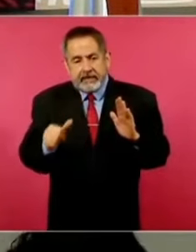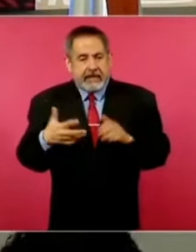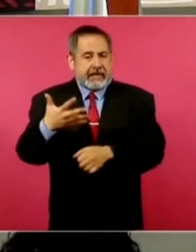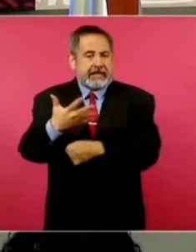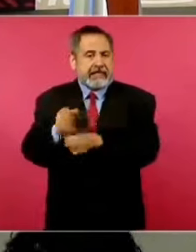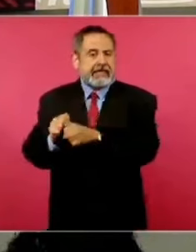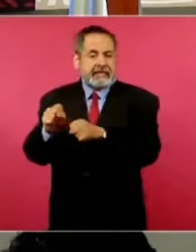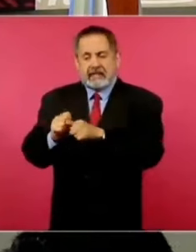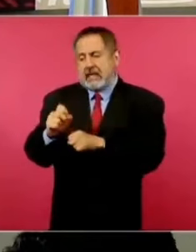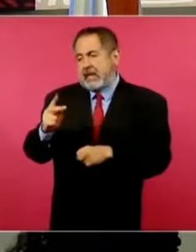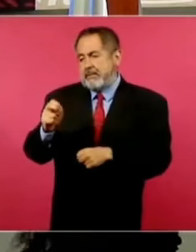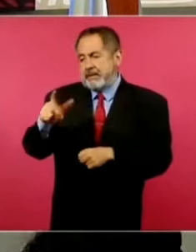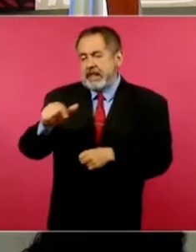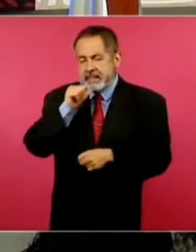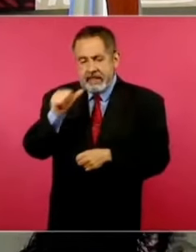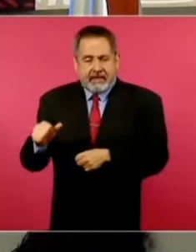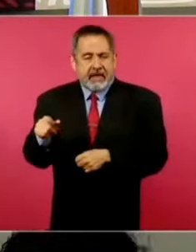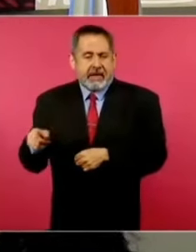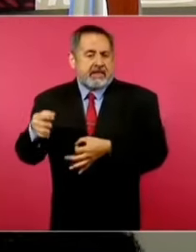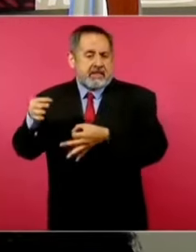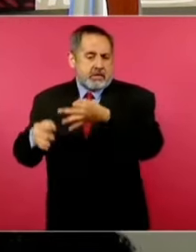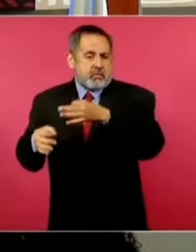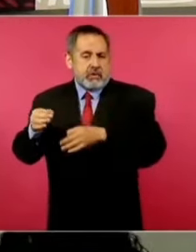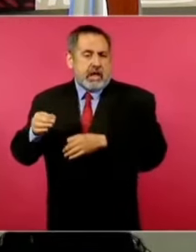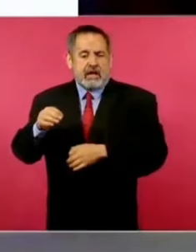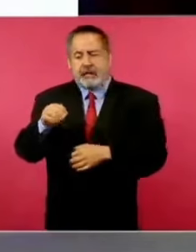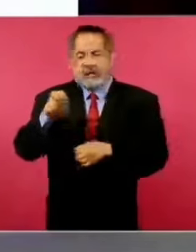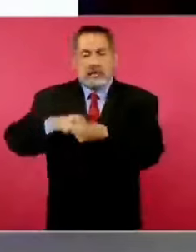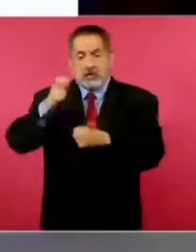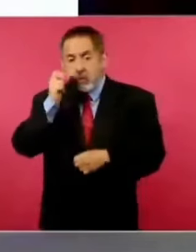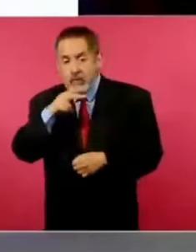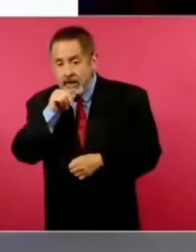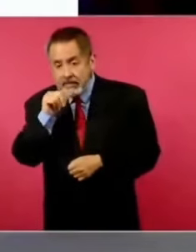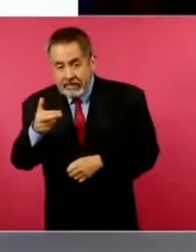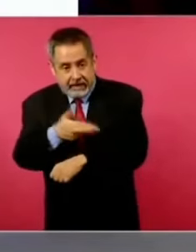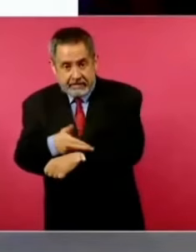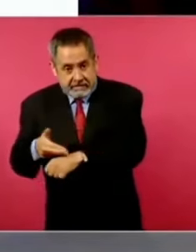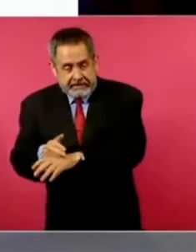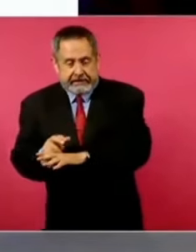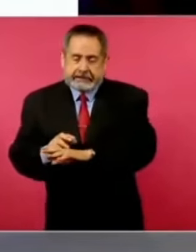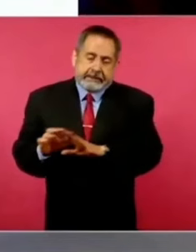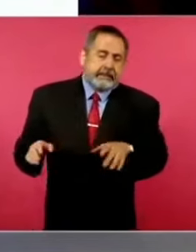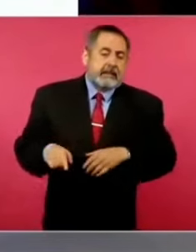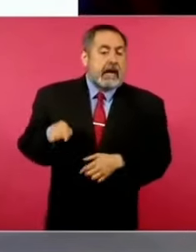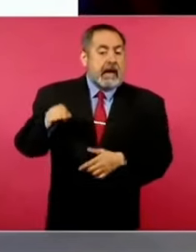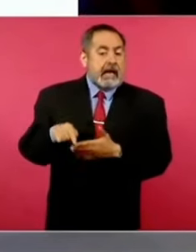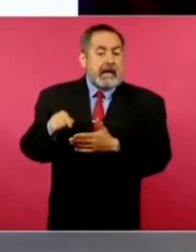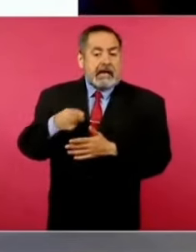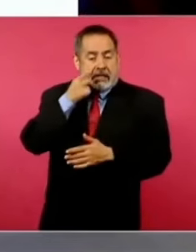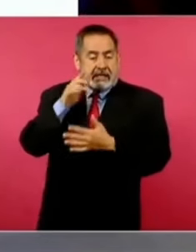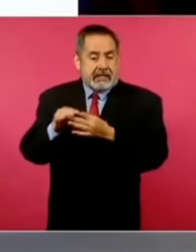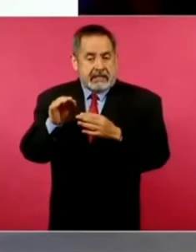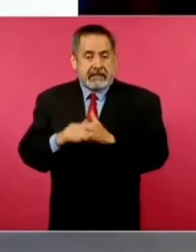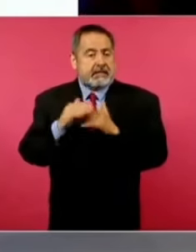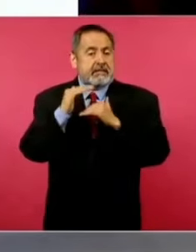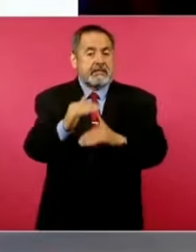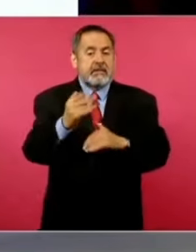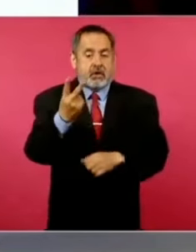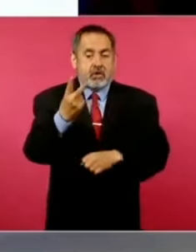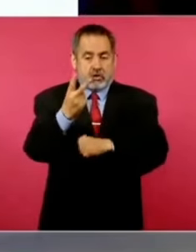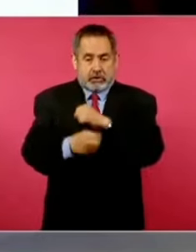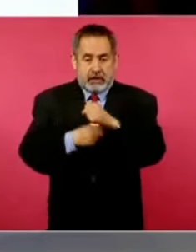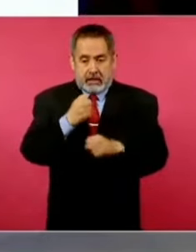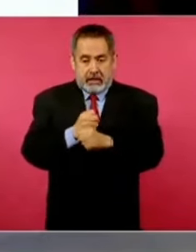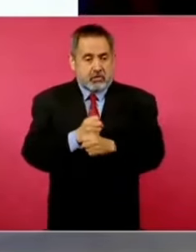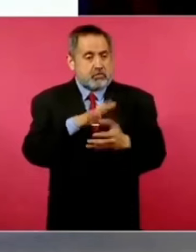quinta sala penal del tribunal superior de justicia de Chihuahua mismas que establecen un máximo de 2 años